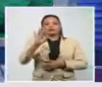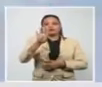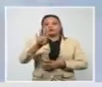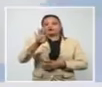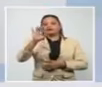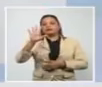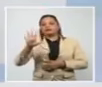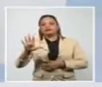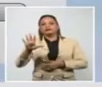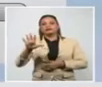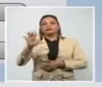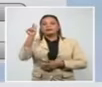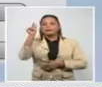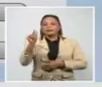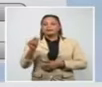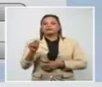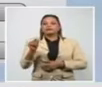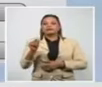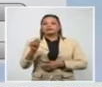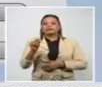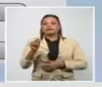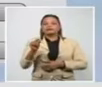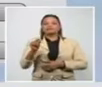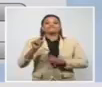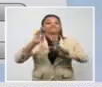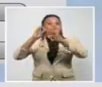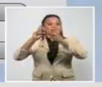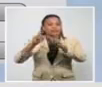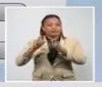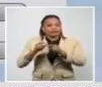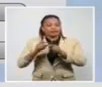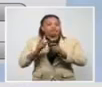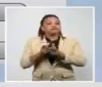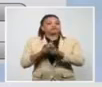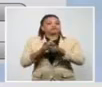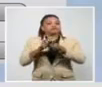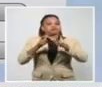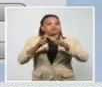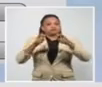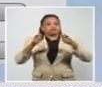845 personas, cifra que sigue siendo muy elevada,